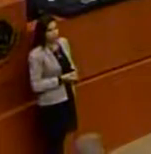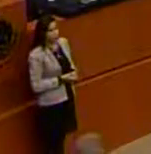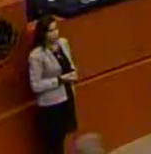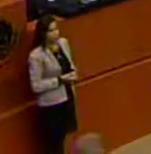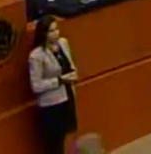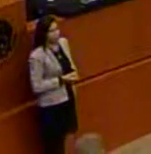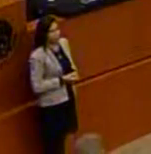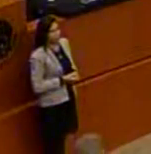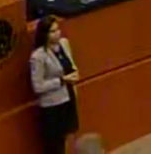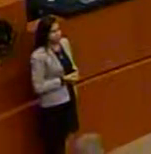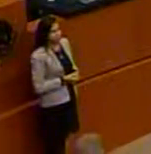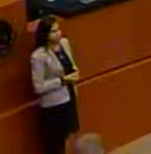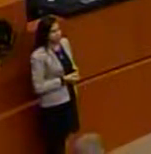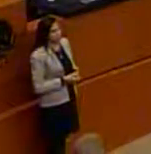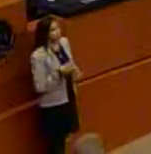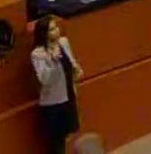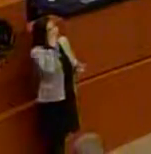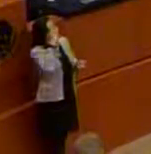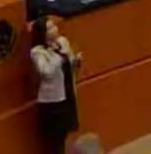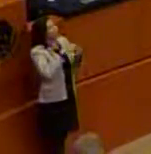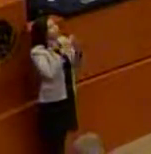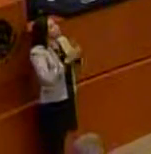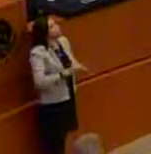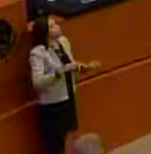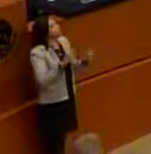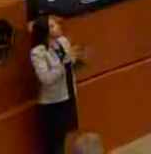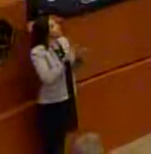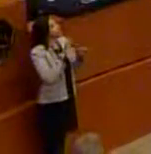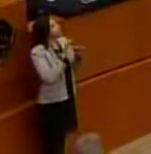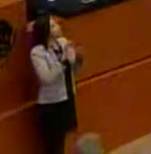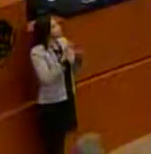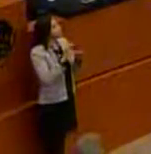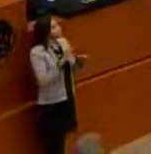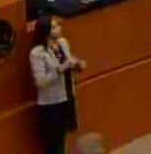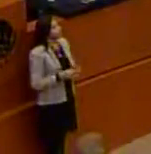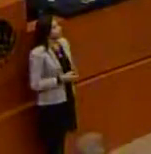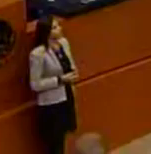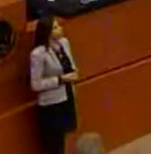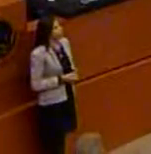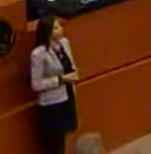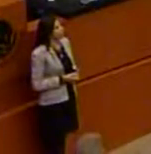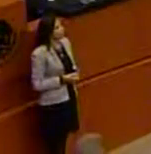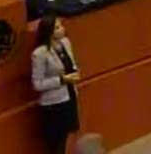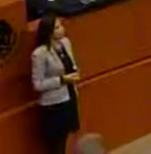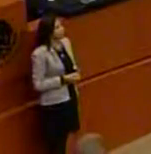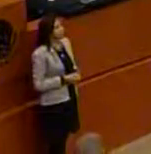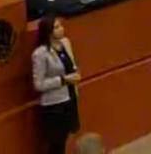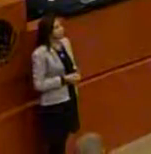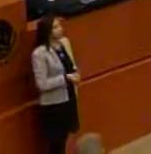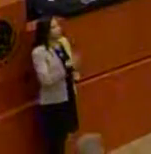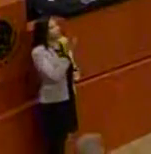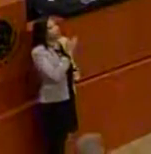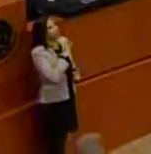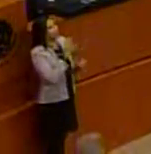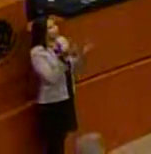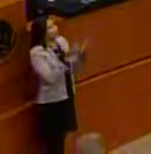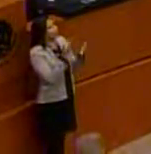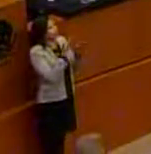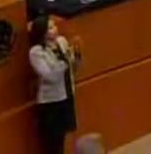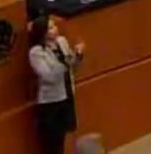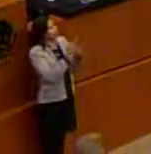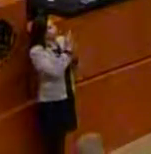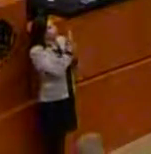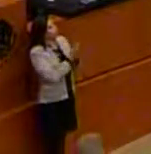Claro, la cuestión que es muy importante, como se dijo aquí también, es qué puede hacerse dentro de un esquema de